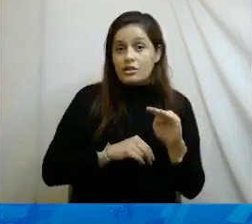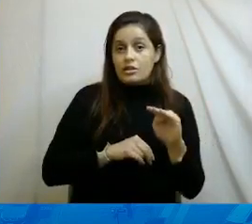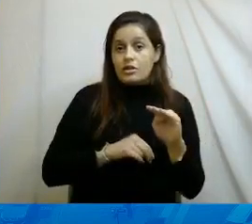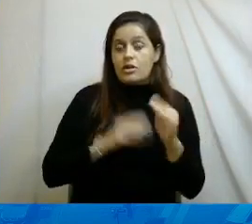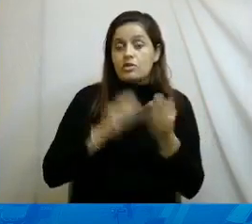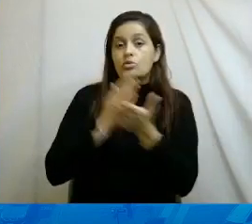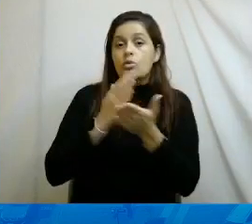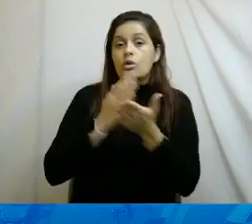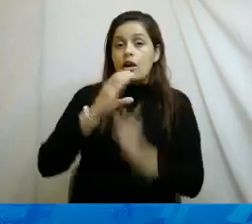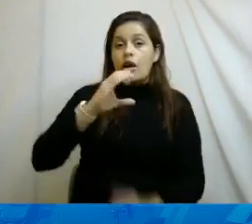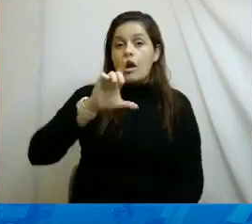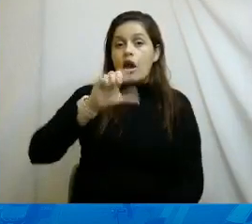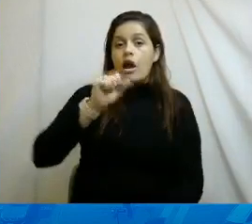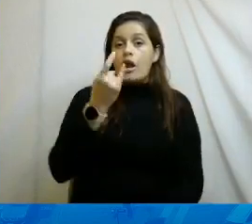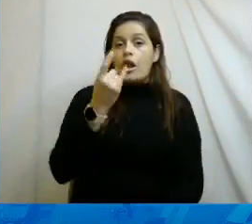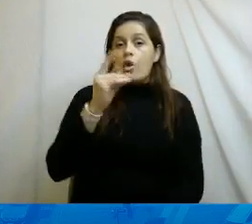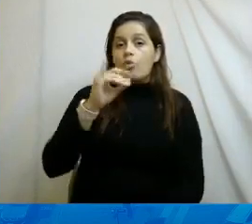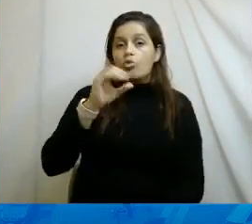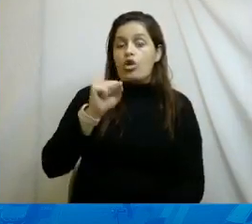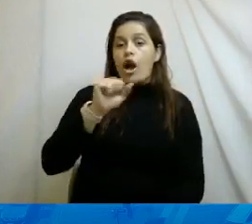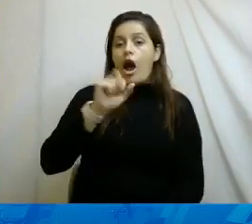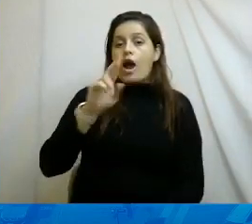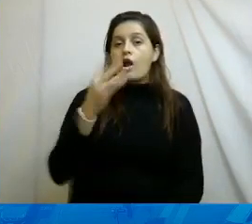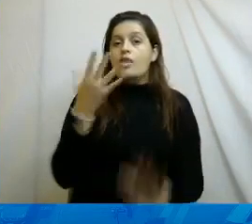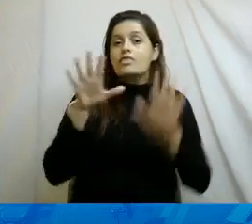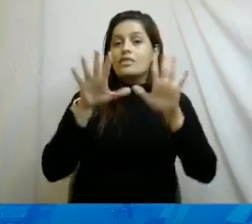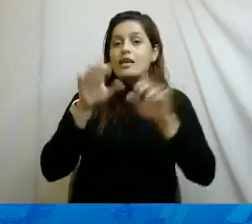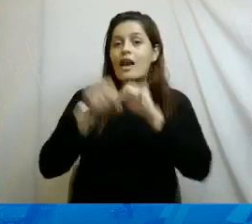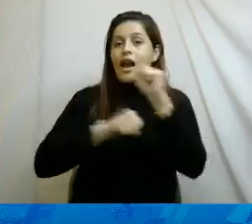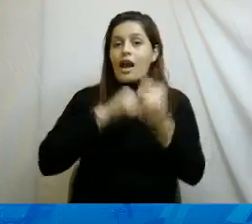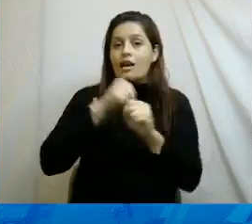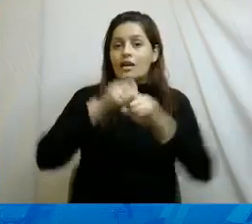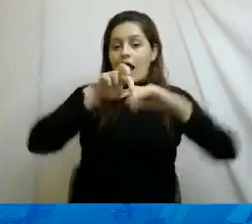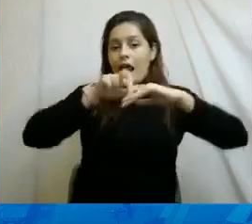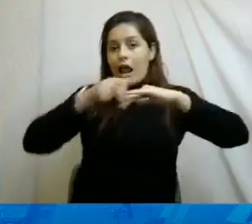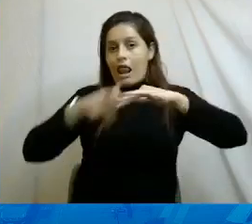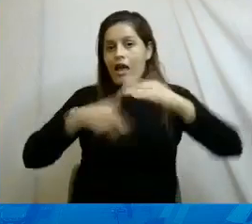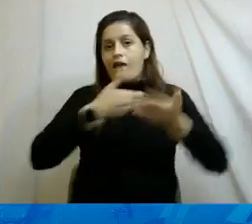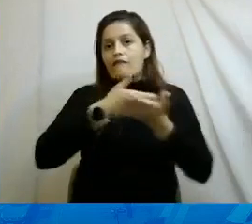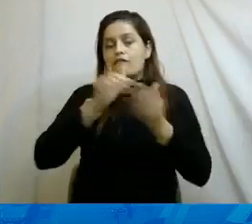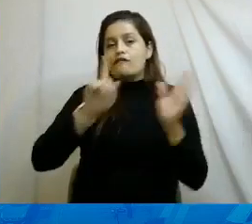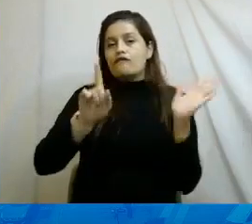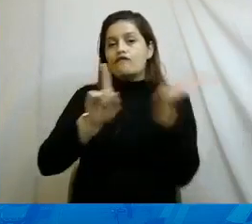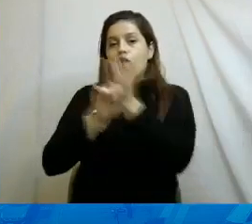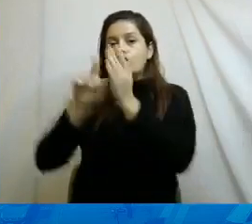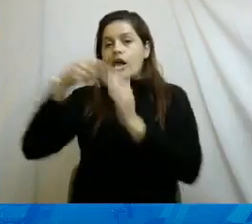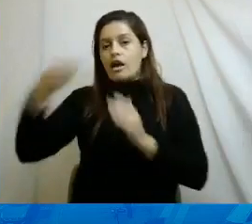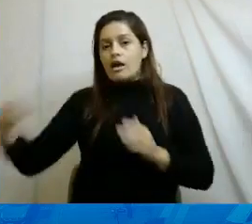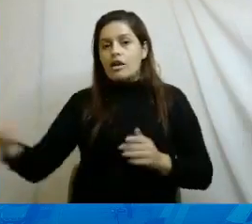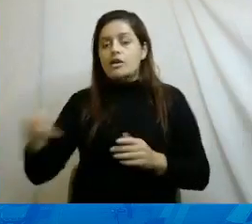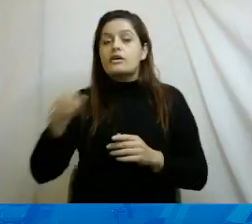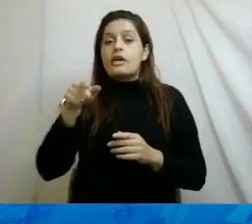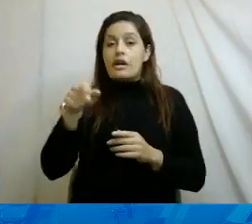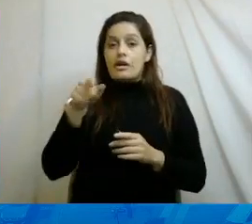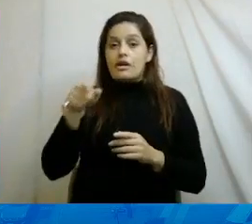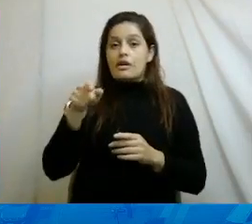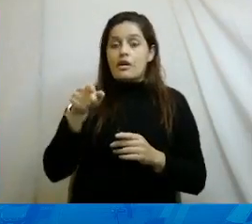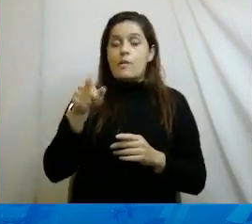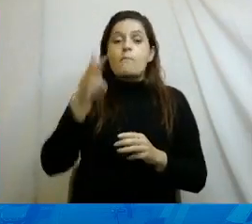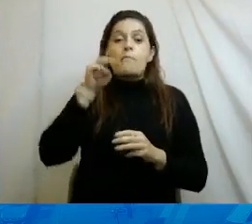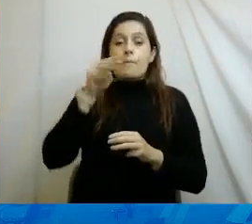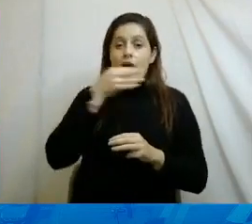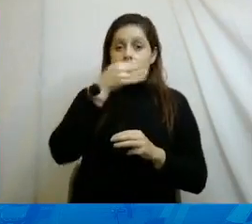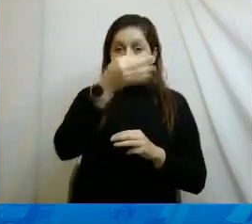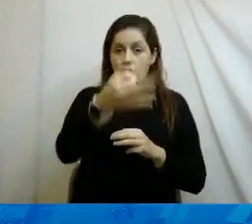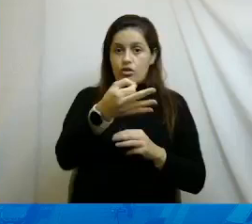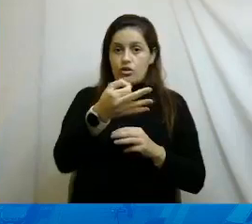Rao, este niño de 10 años lo botaron por las escaleras, versión entregada por la apoderada del estudiante, hecho del cual solo